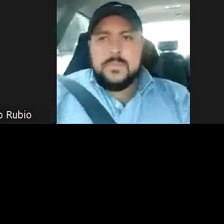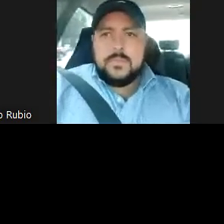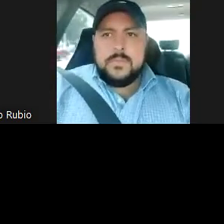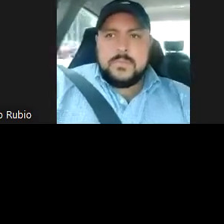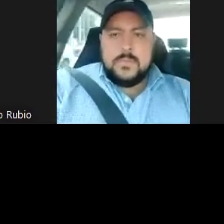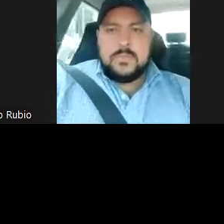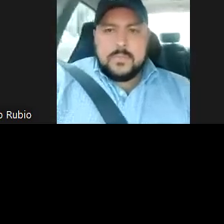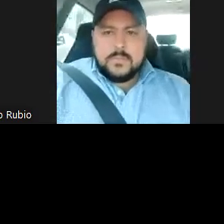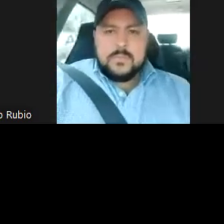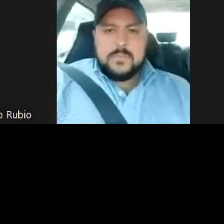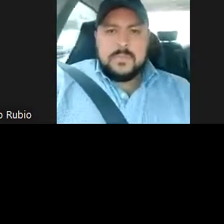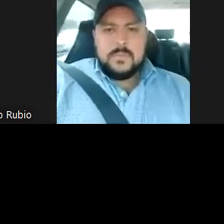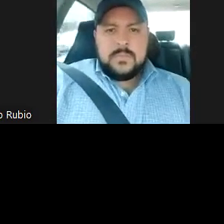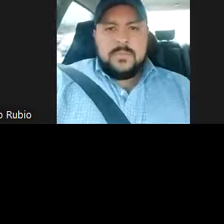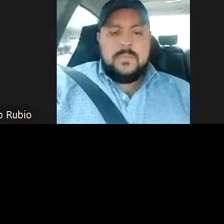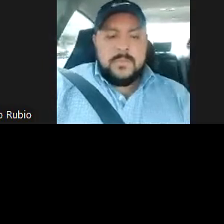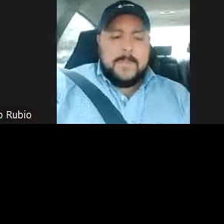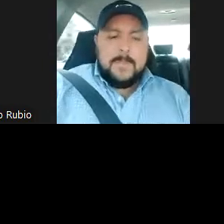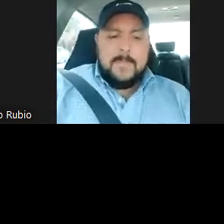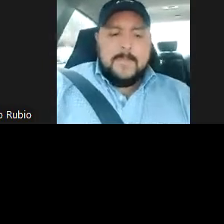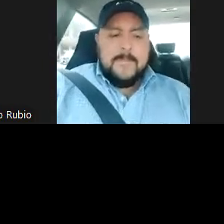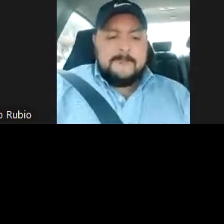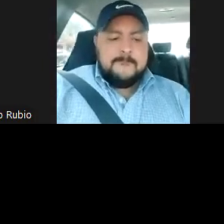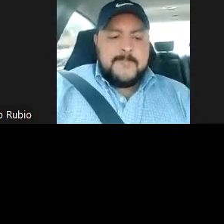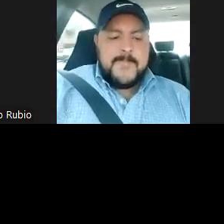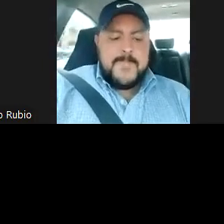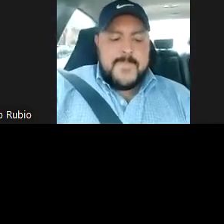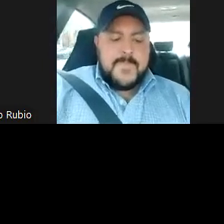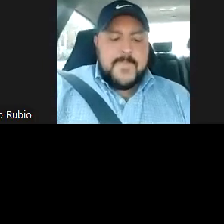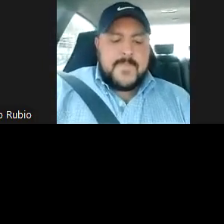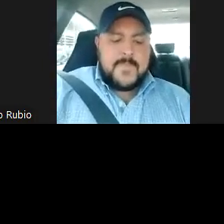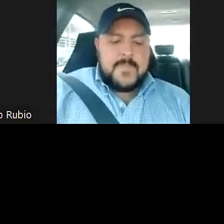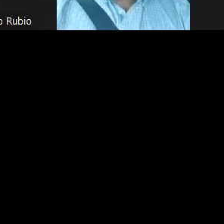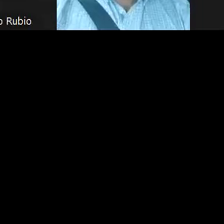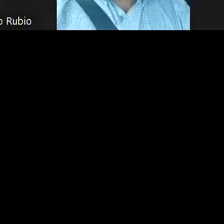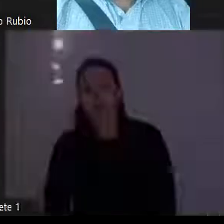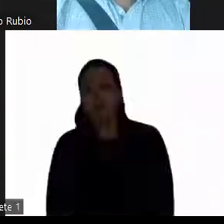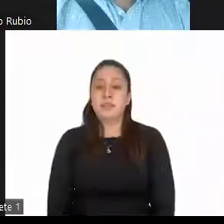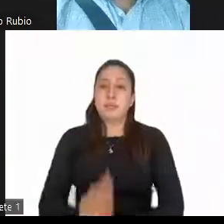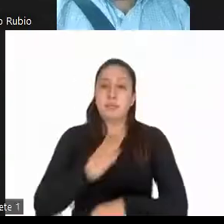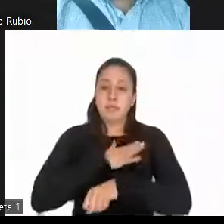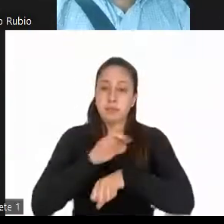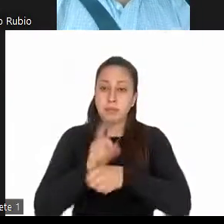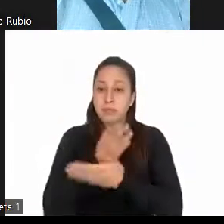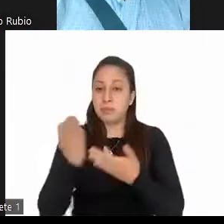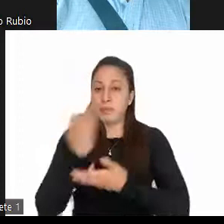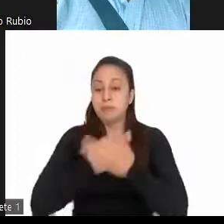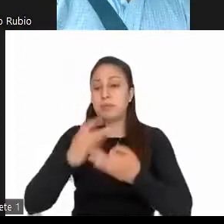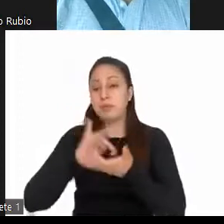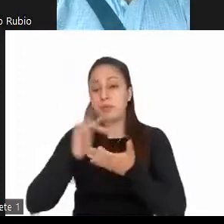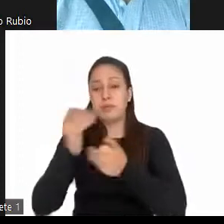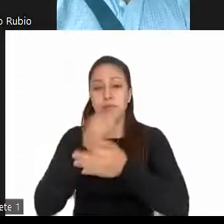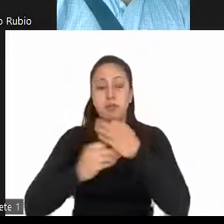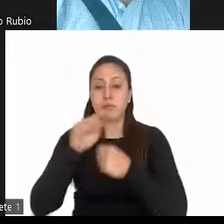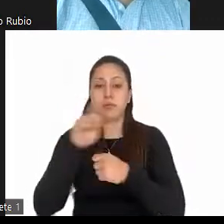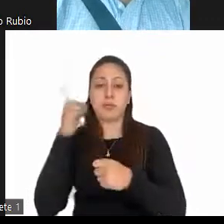Muy buenos días a todas y todos. Agradezco la presencia de diputadas y diputados a la segunda sesión ordinaria de la Comisión de